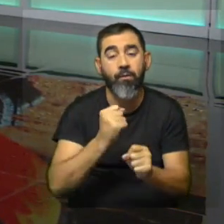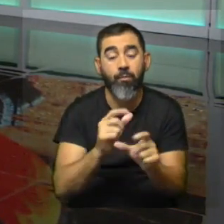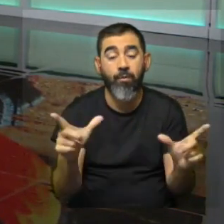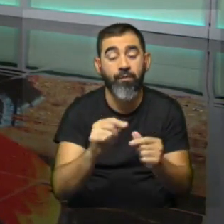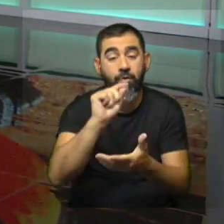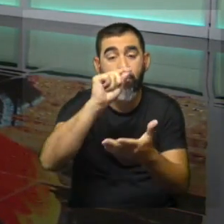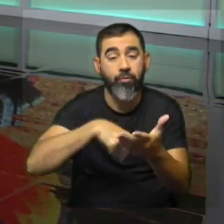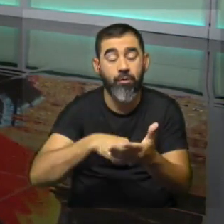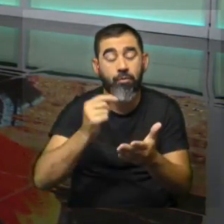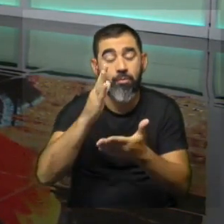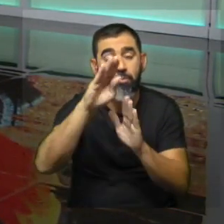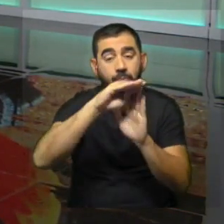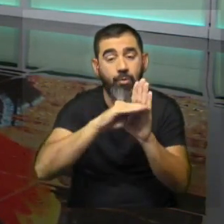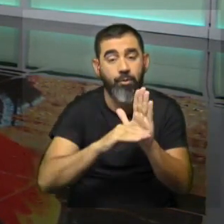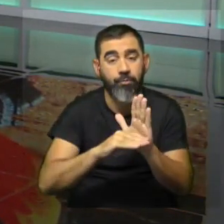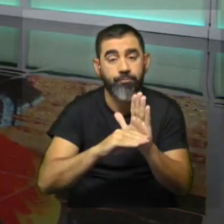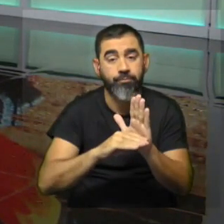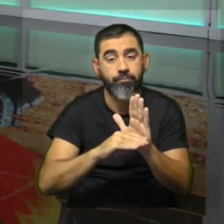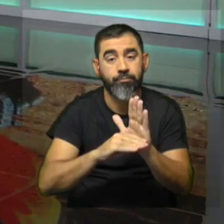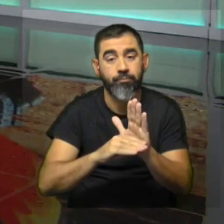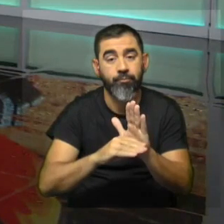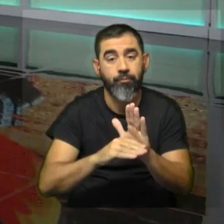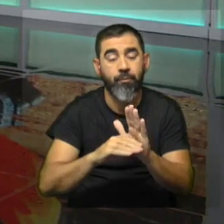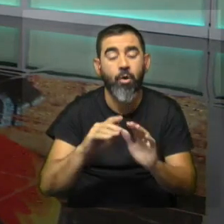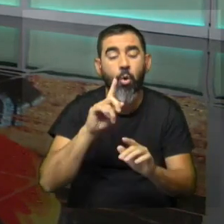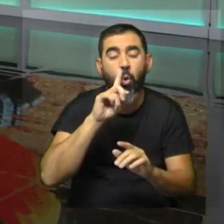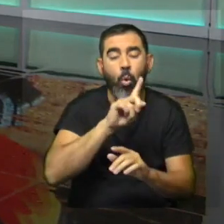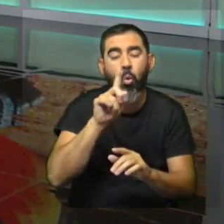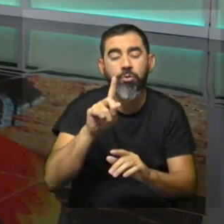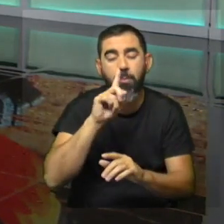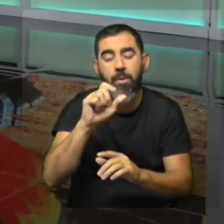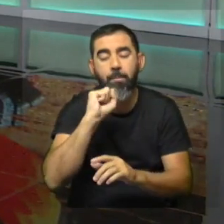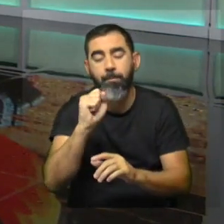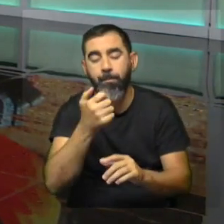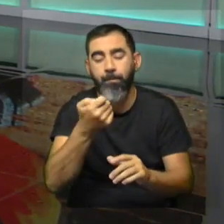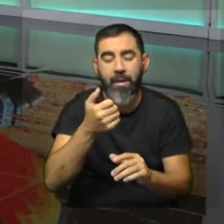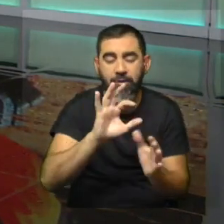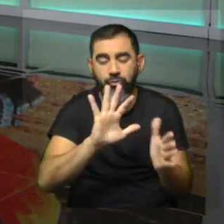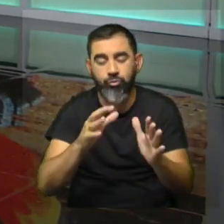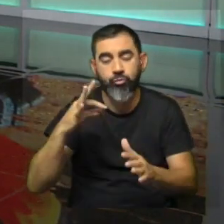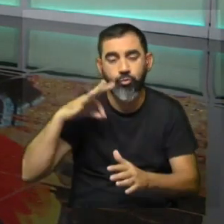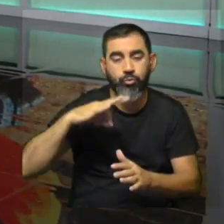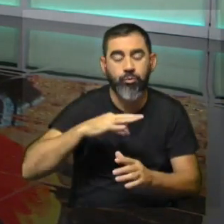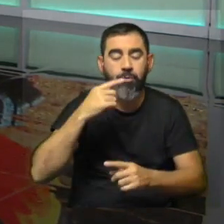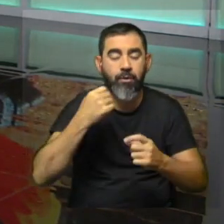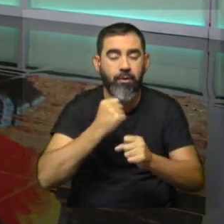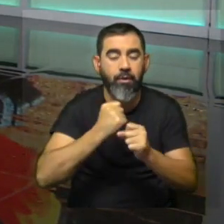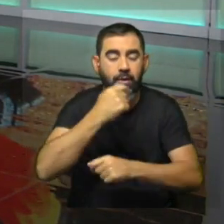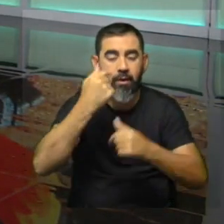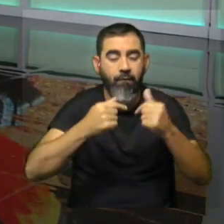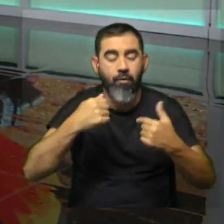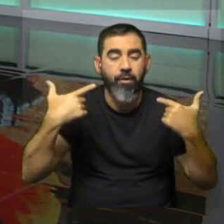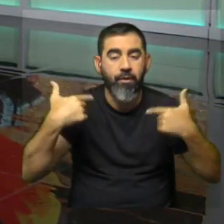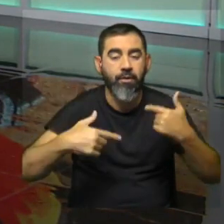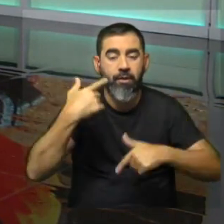justamente de este programa que les daba ingresos por casi 11.000 pesos mensuales por realizar diversas tareas al servicio